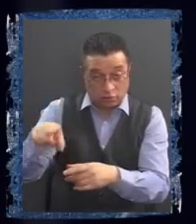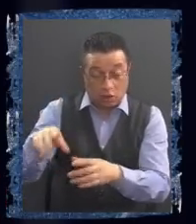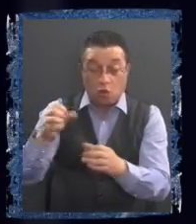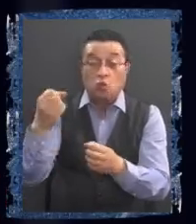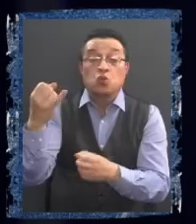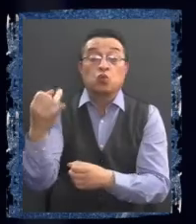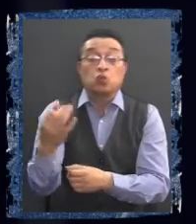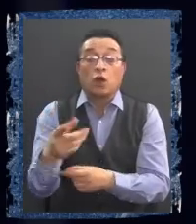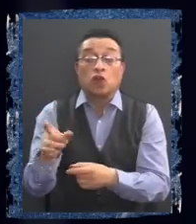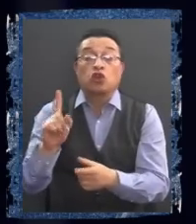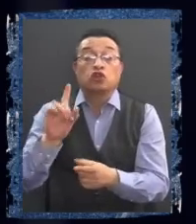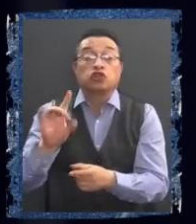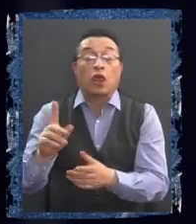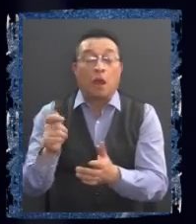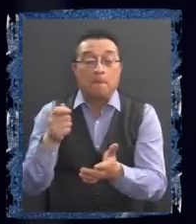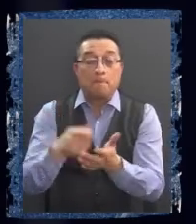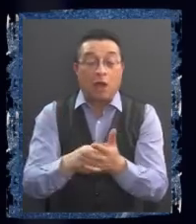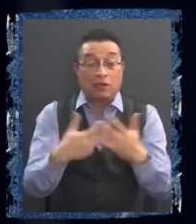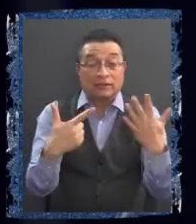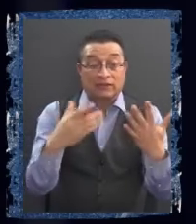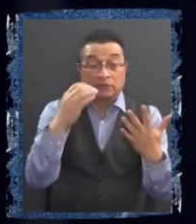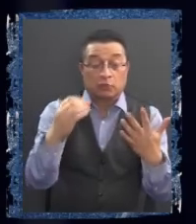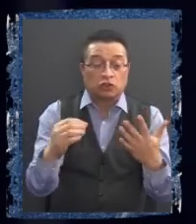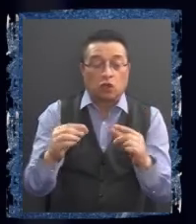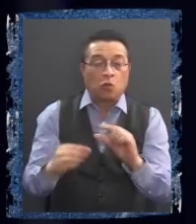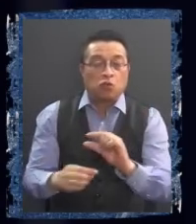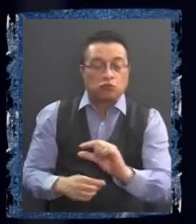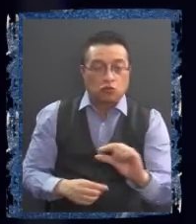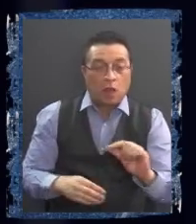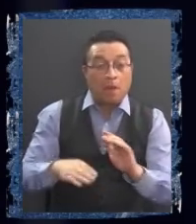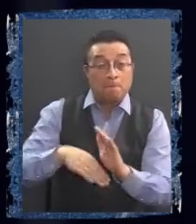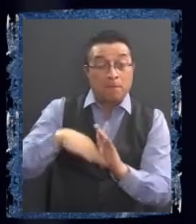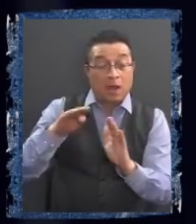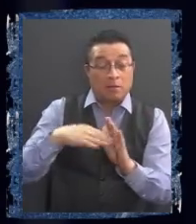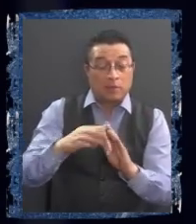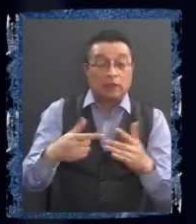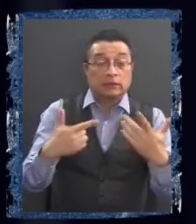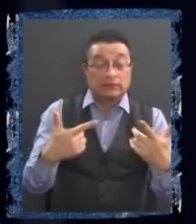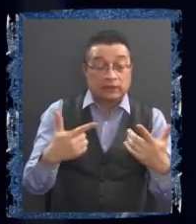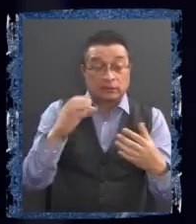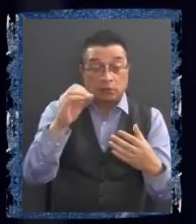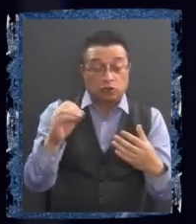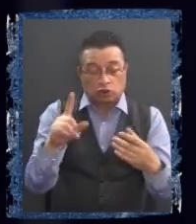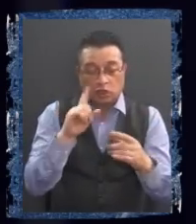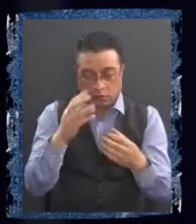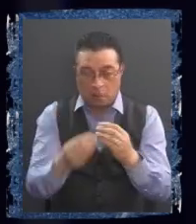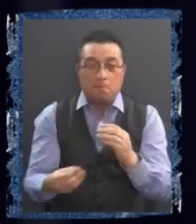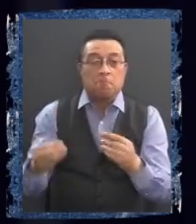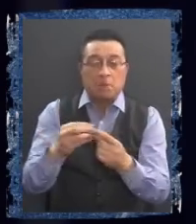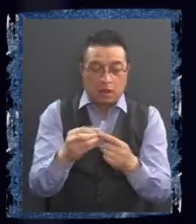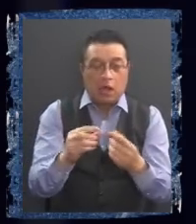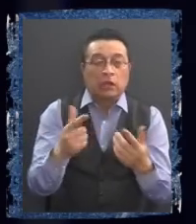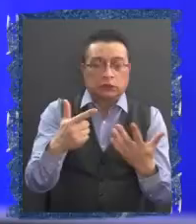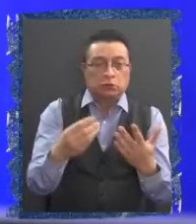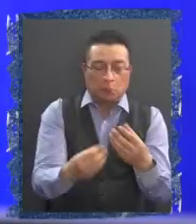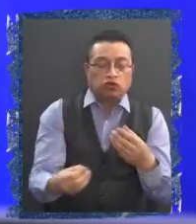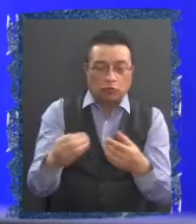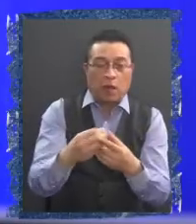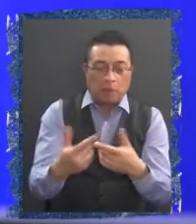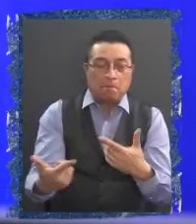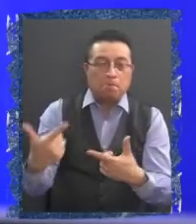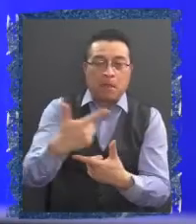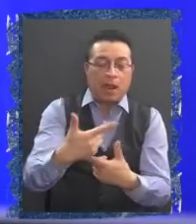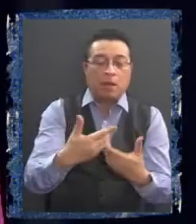que solo paga el 7% es mínimo. La mayoría paga el 7% y otro 7% para